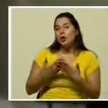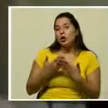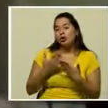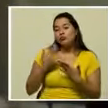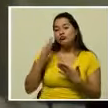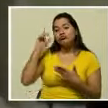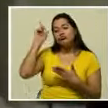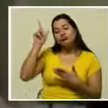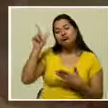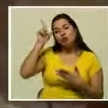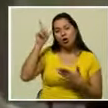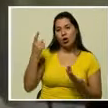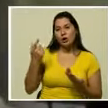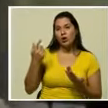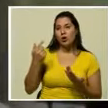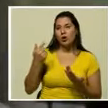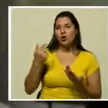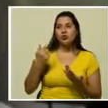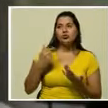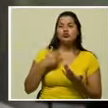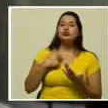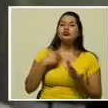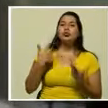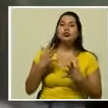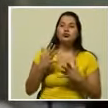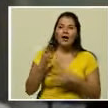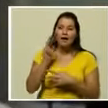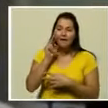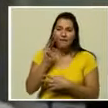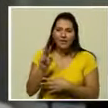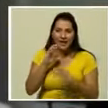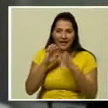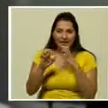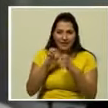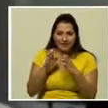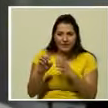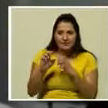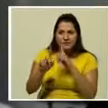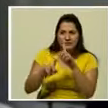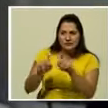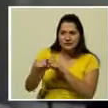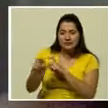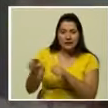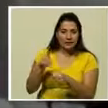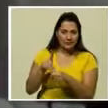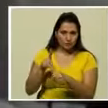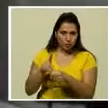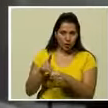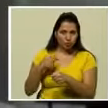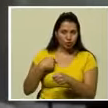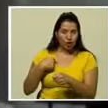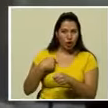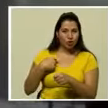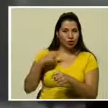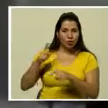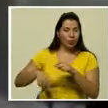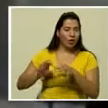puedo desprenderme de los que acabo de escuchar, de las entrevistas que le hicieron a varios diputados y diputadas que están un